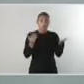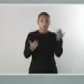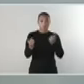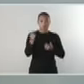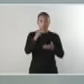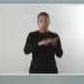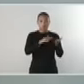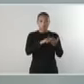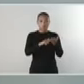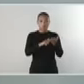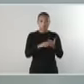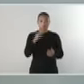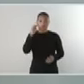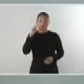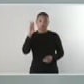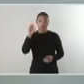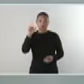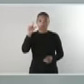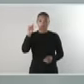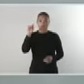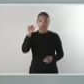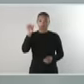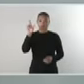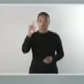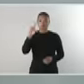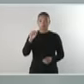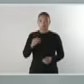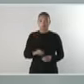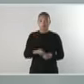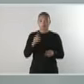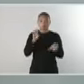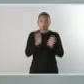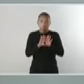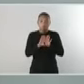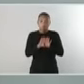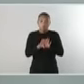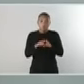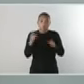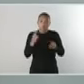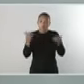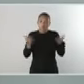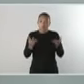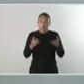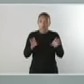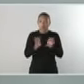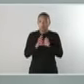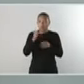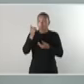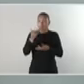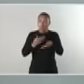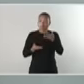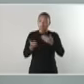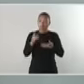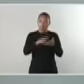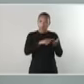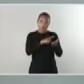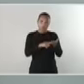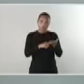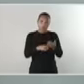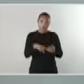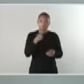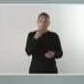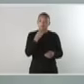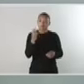Mira Baltazar lo que deberías de hacer en lugar de andar pidiendo el voto es pedir pero pedir